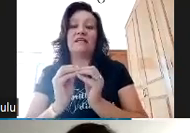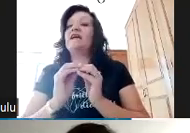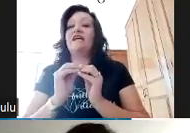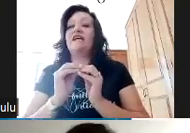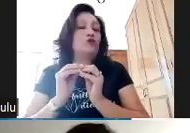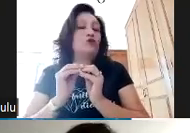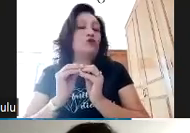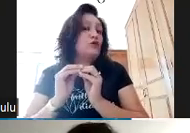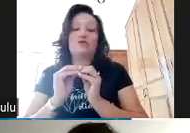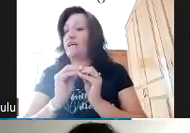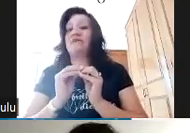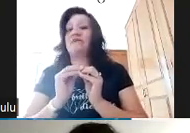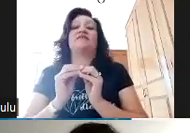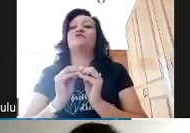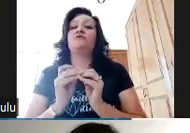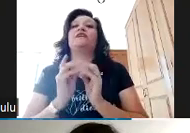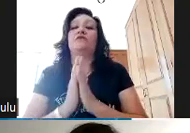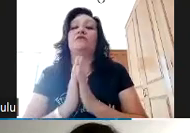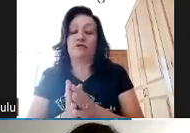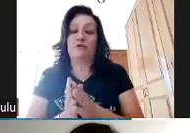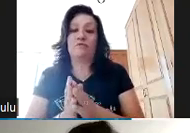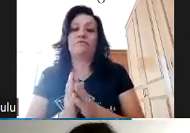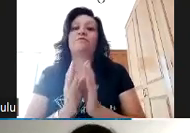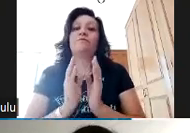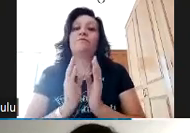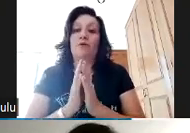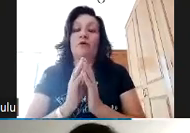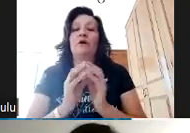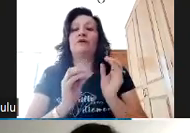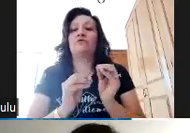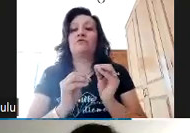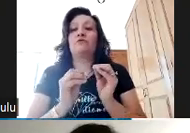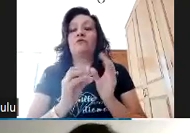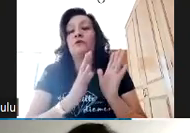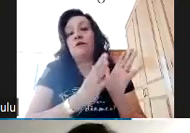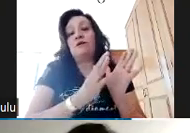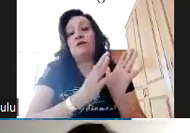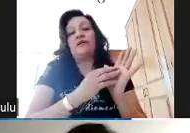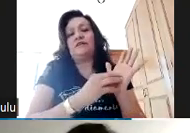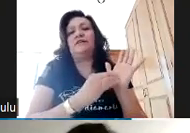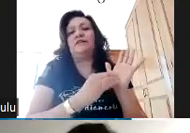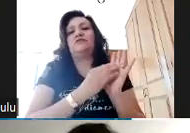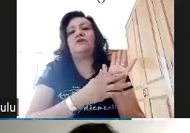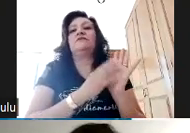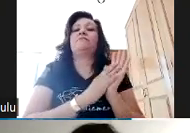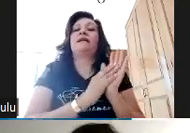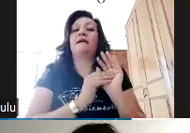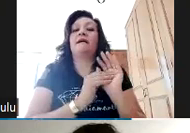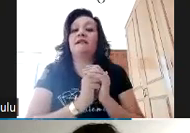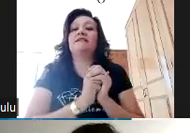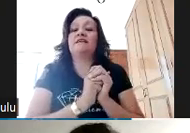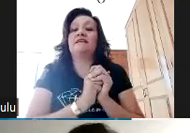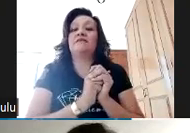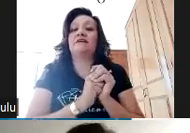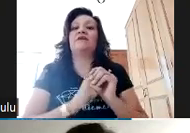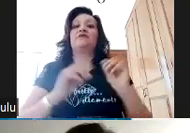y no los quemes en tu negocio o en tu así en tu red para que